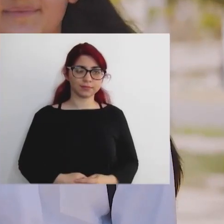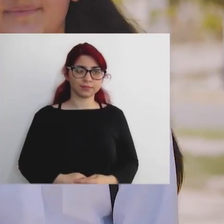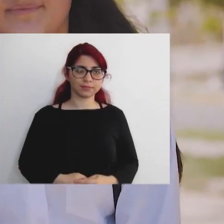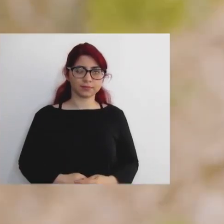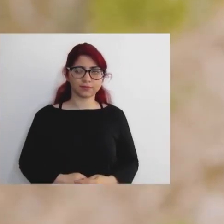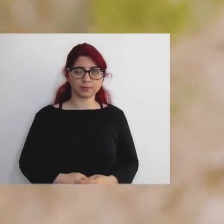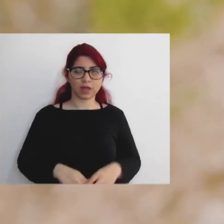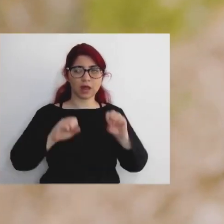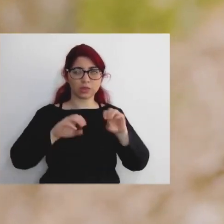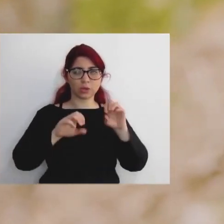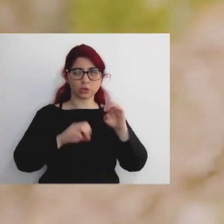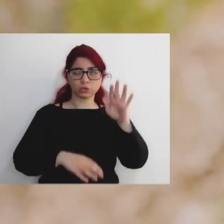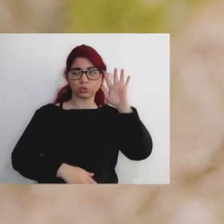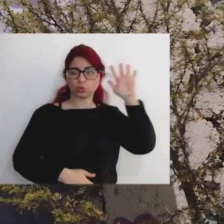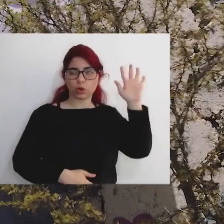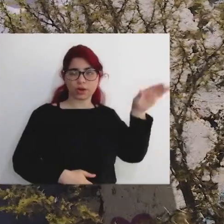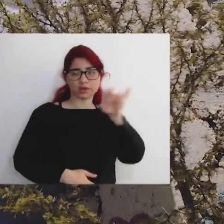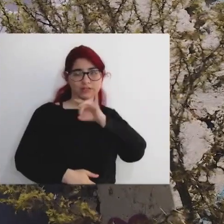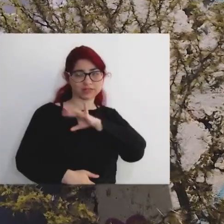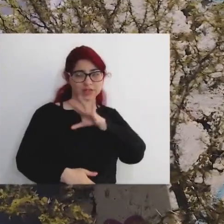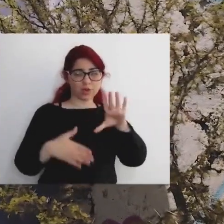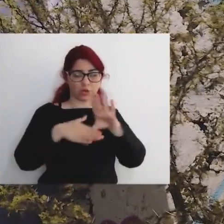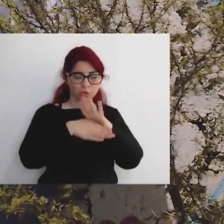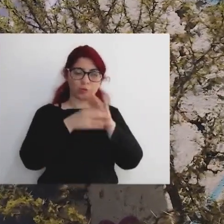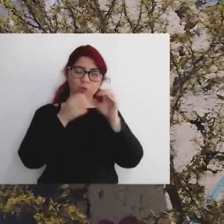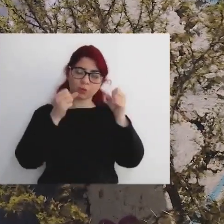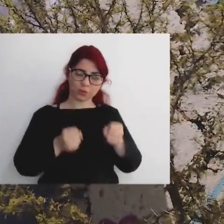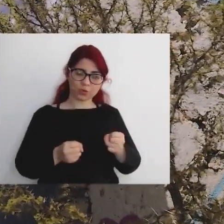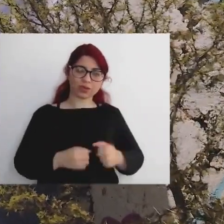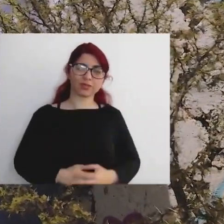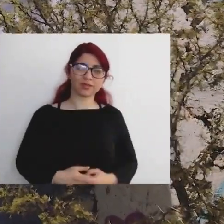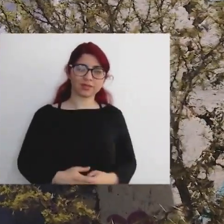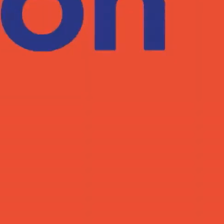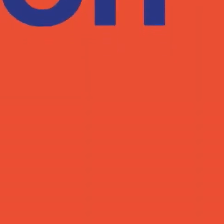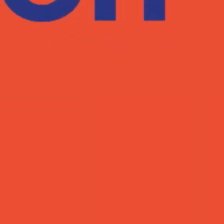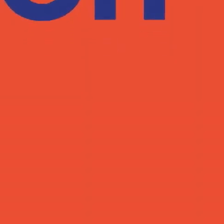La educación que soñamos para Chile, juntos, es posible.